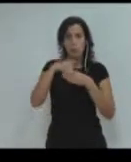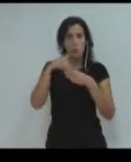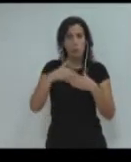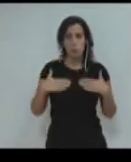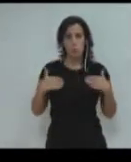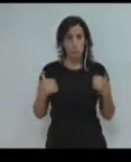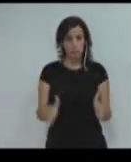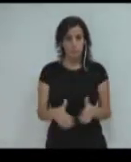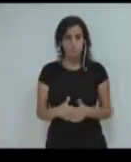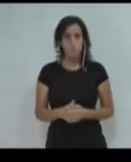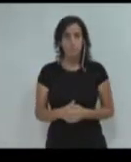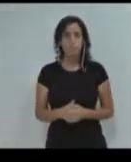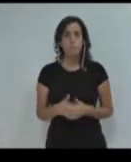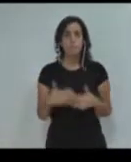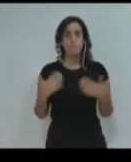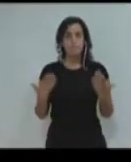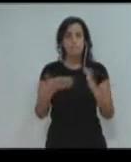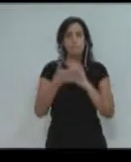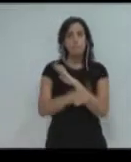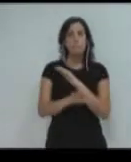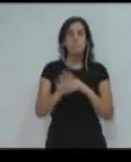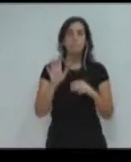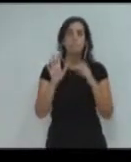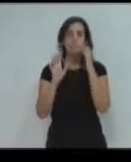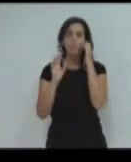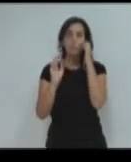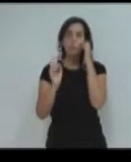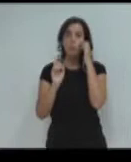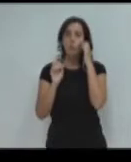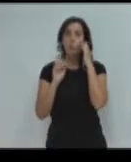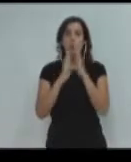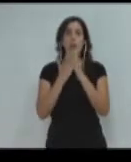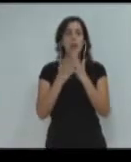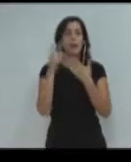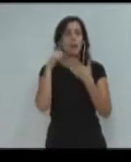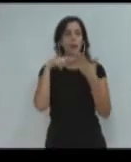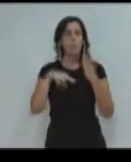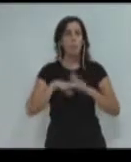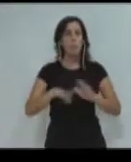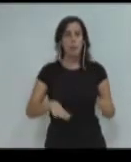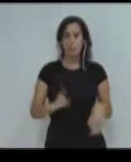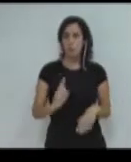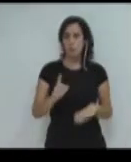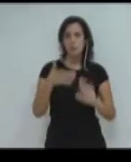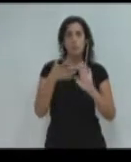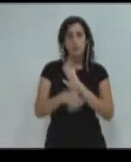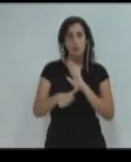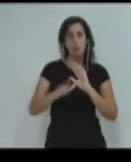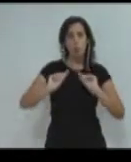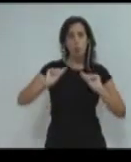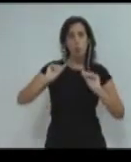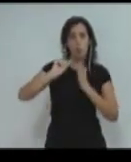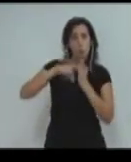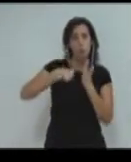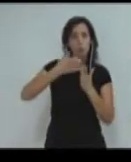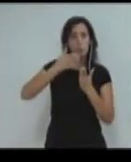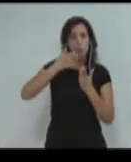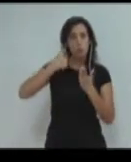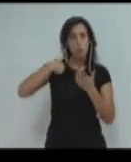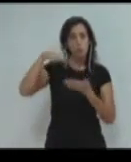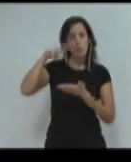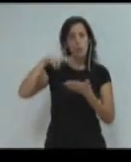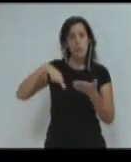contenidos. Entonces no se trata solo de que puedas leer libros, se trata de que puedas entender un contrato, se trata de que